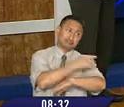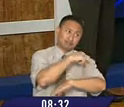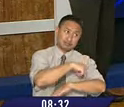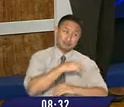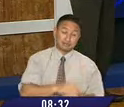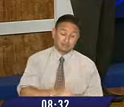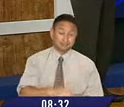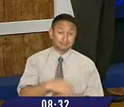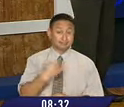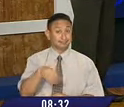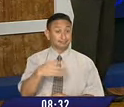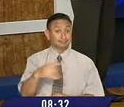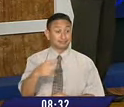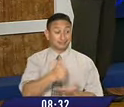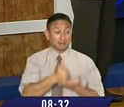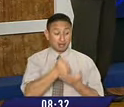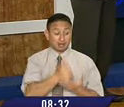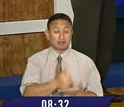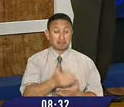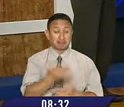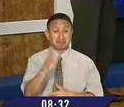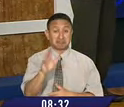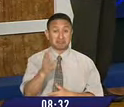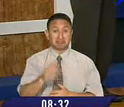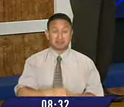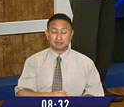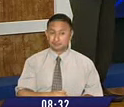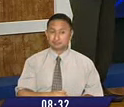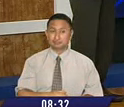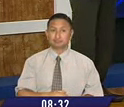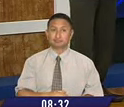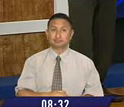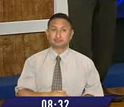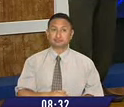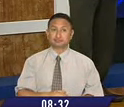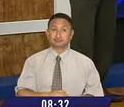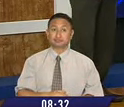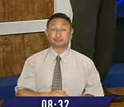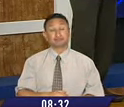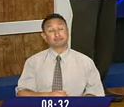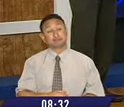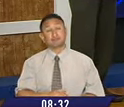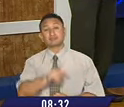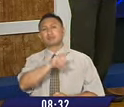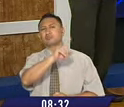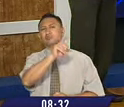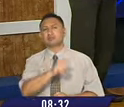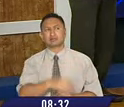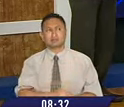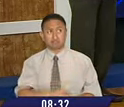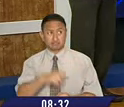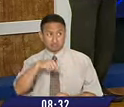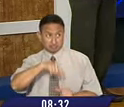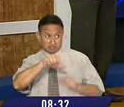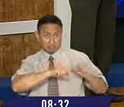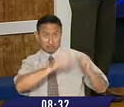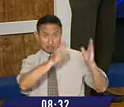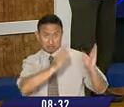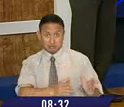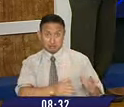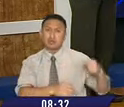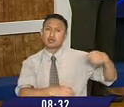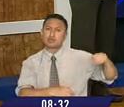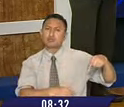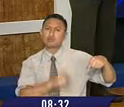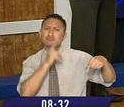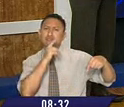que desear en cuanto a su gestión de presupuestos participativos. Eso es lo que muchos se preguntan, si es que hay o no administrador en la zona de Quitumbe para